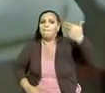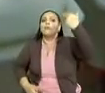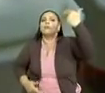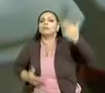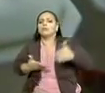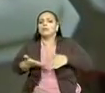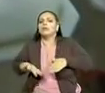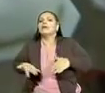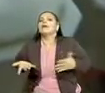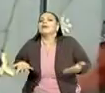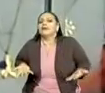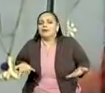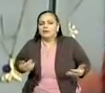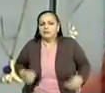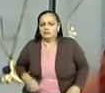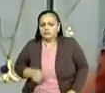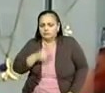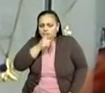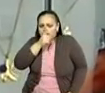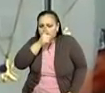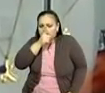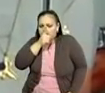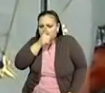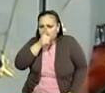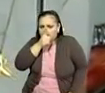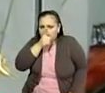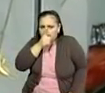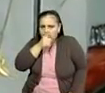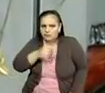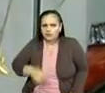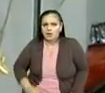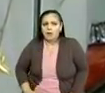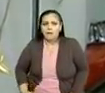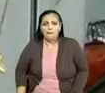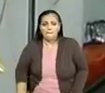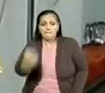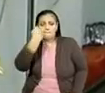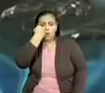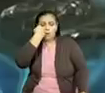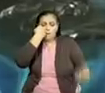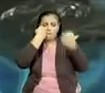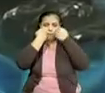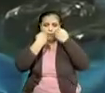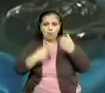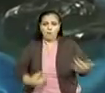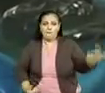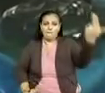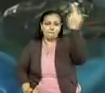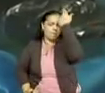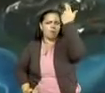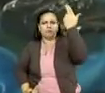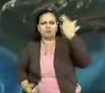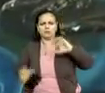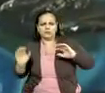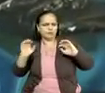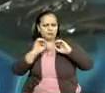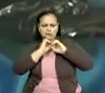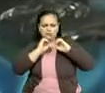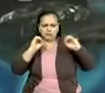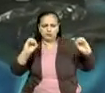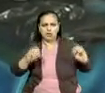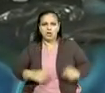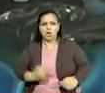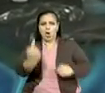entonces uno no hace nada. Afortunadamente no me llegaron a golpear porque yo colaboré en todo momento lo que me decían y